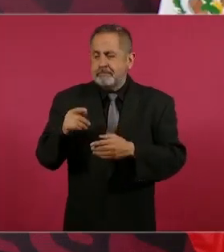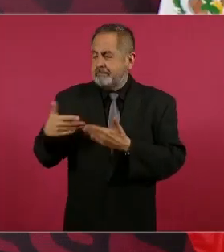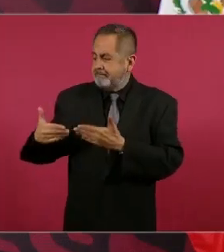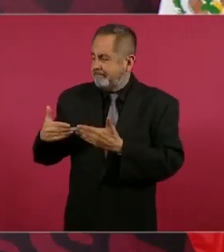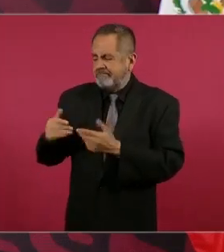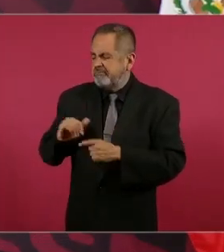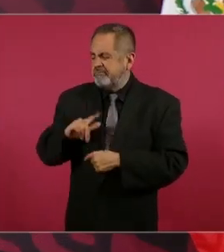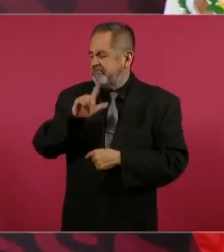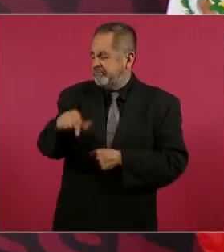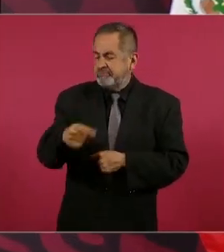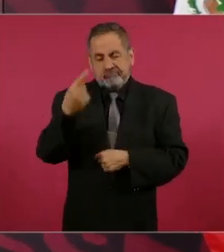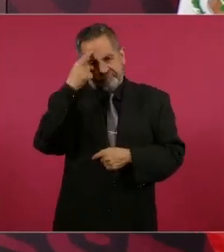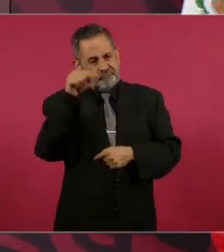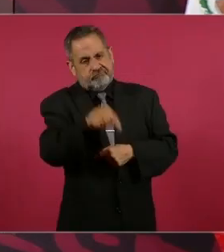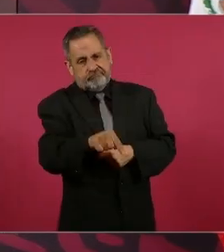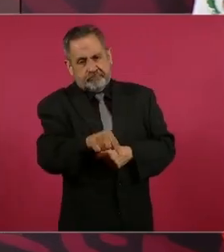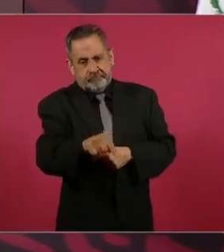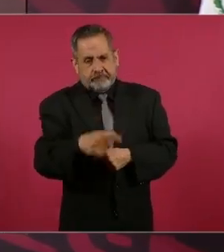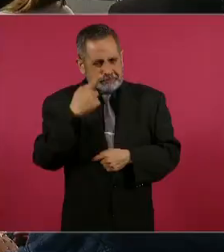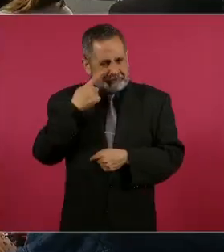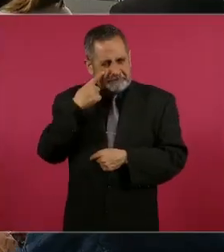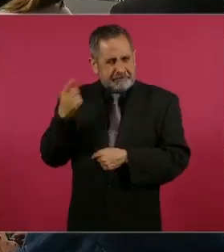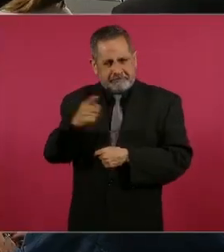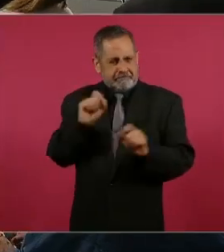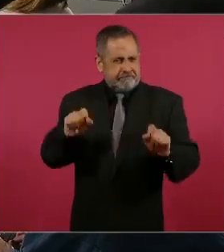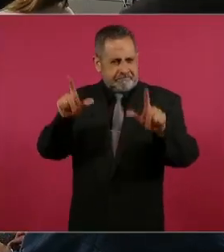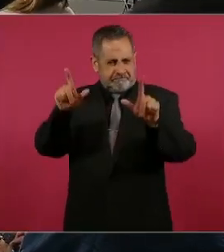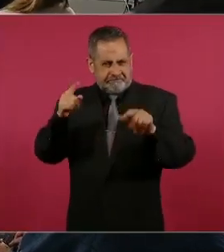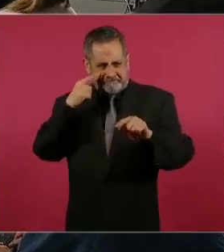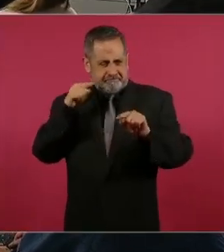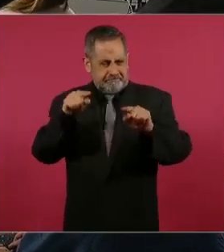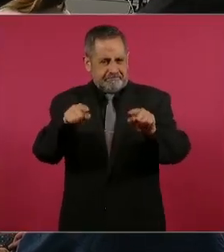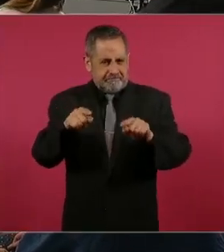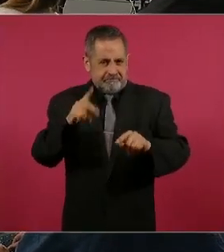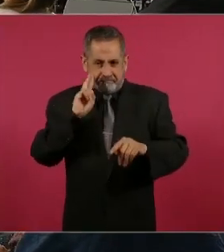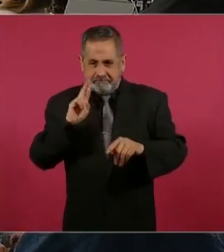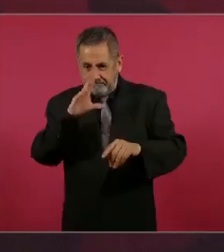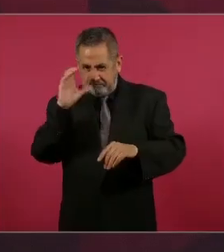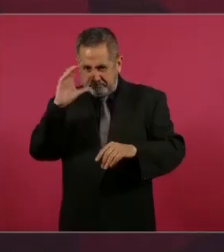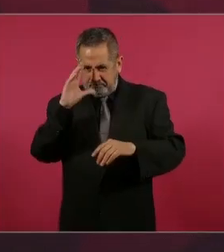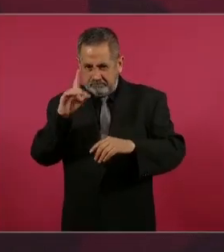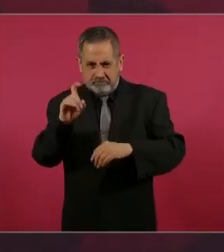a Salina Cruz. ¿Por qué no pones el rompeolas que vamos a inaugurar? A ver si está,